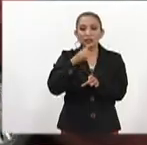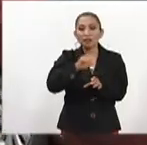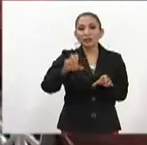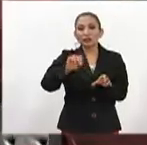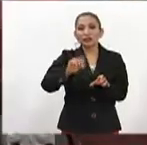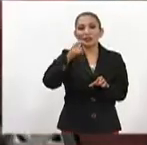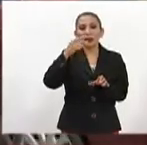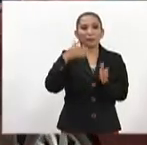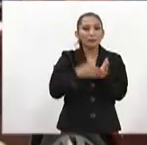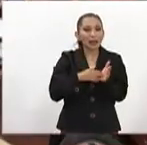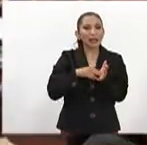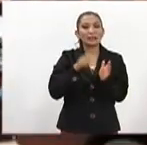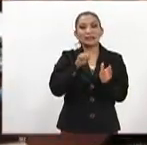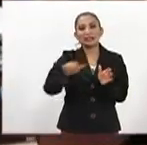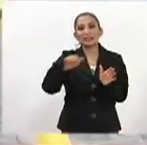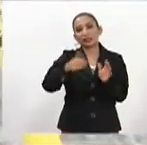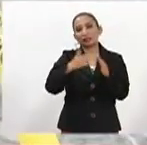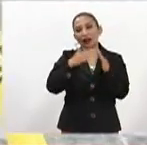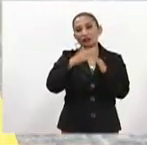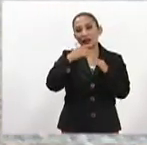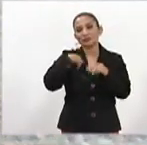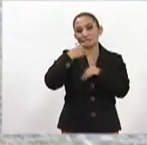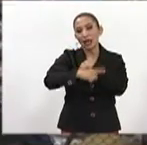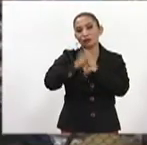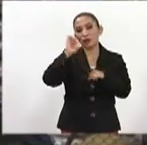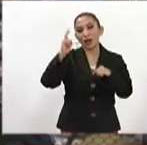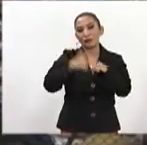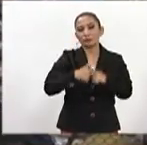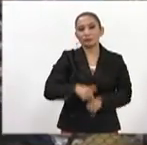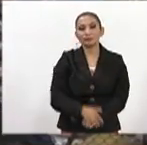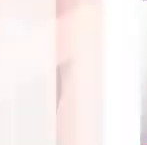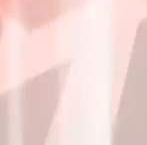180 mil 731 viviendas sufrieron daños.